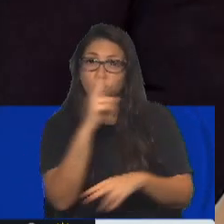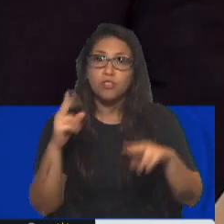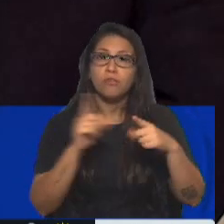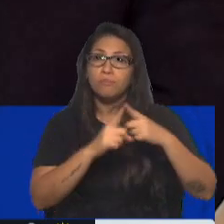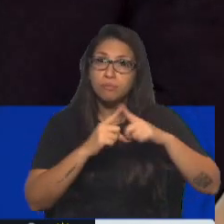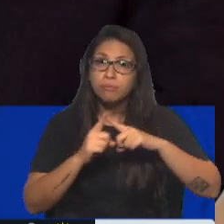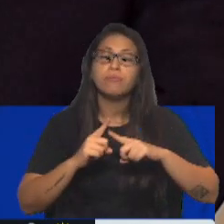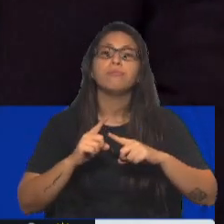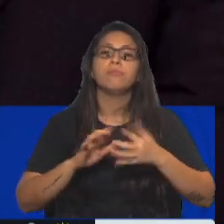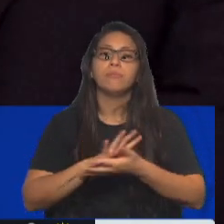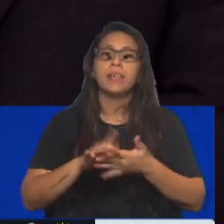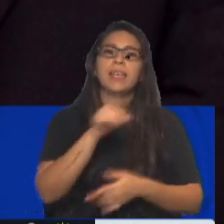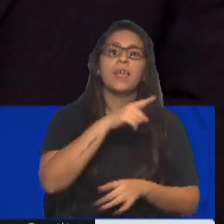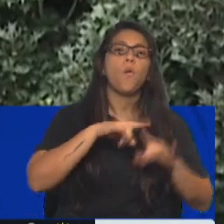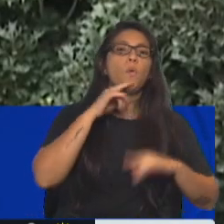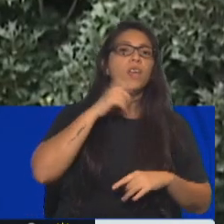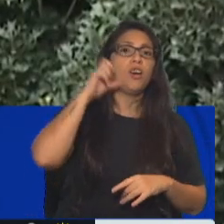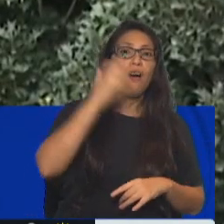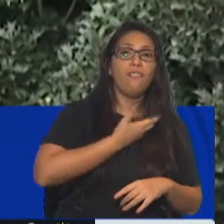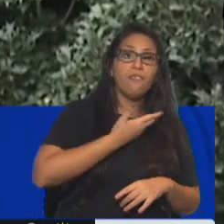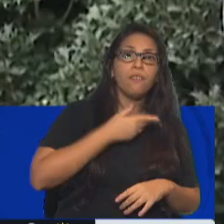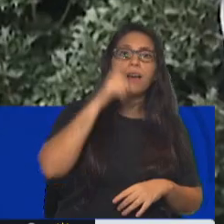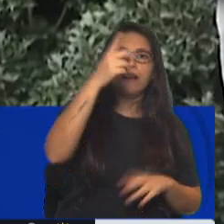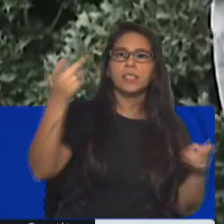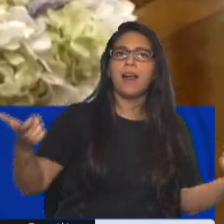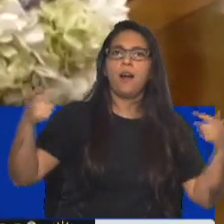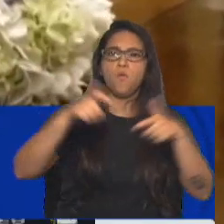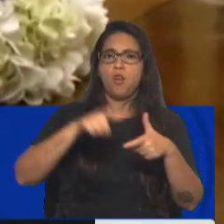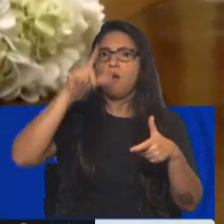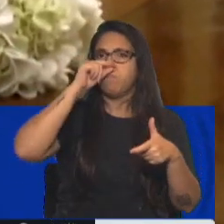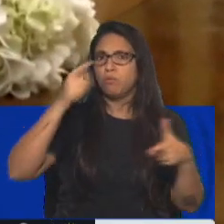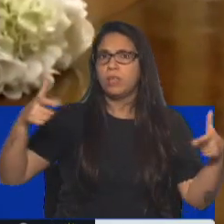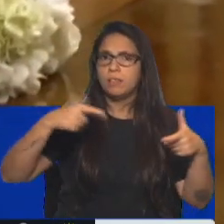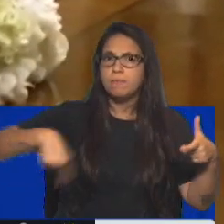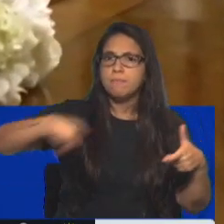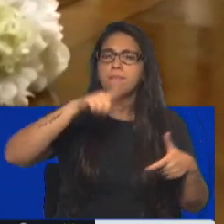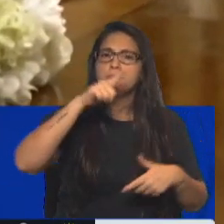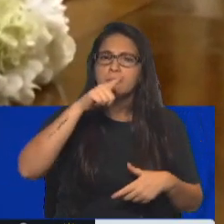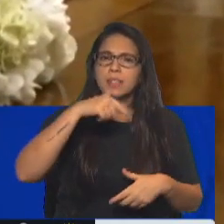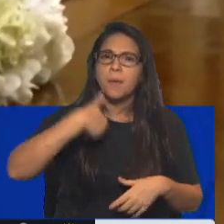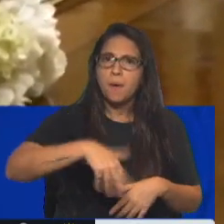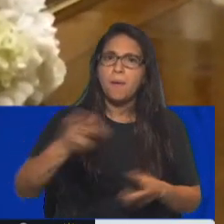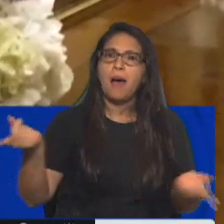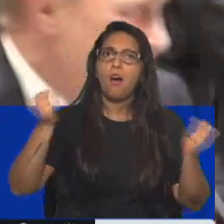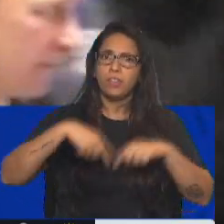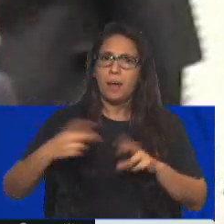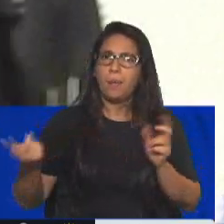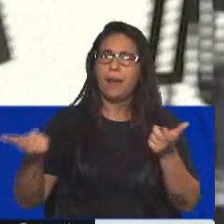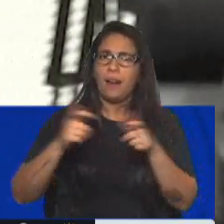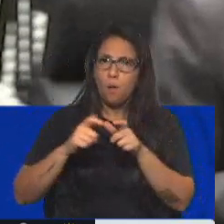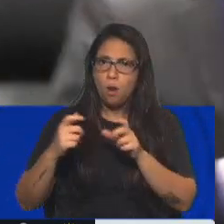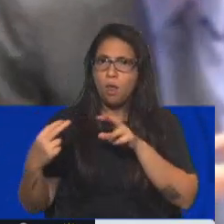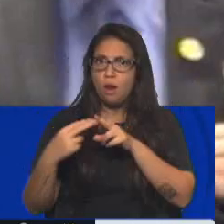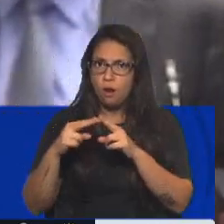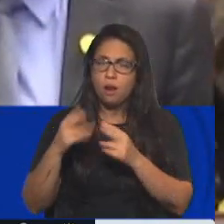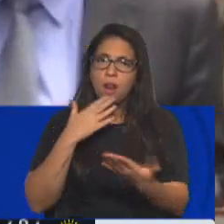de Trump, Steve Witkoff, quien ya se reunió con Putin, volvería a hacerlo pronto nuevamente.